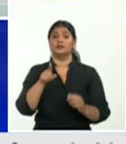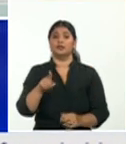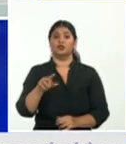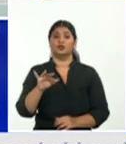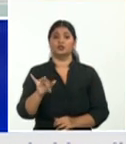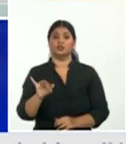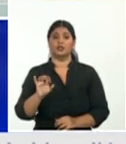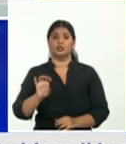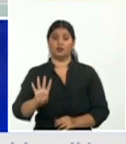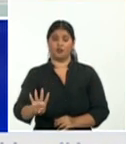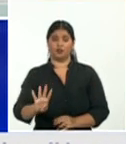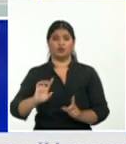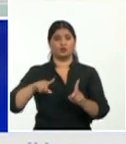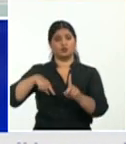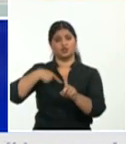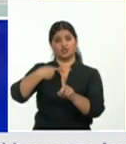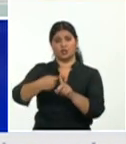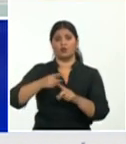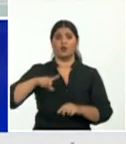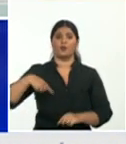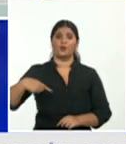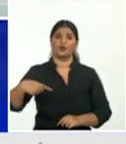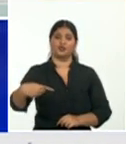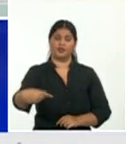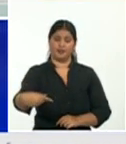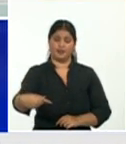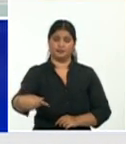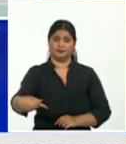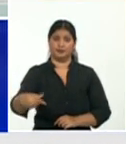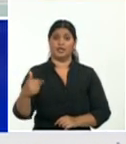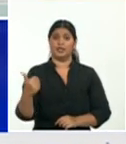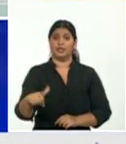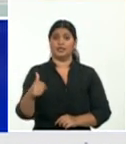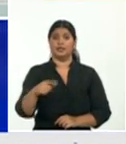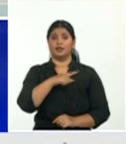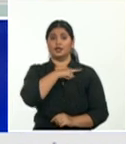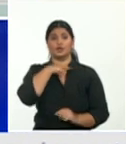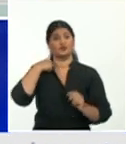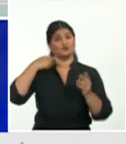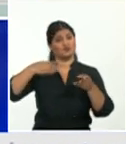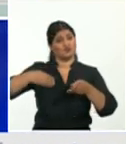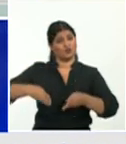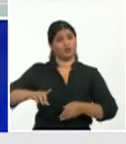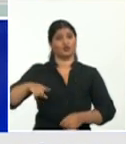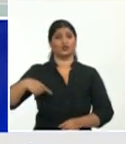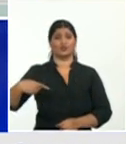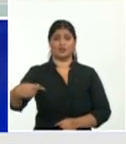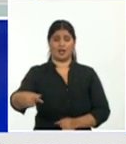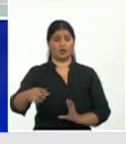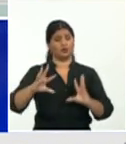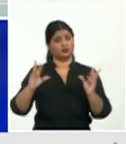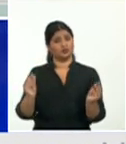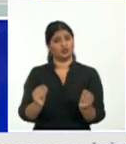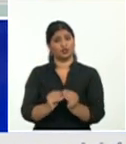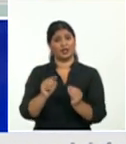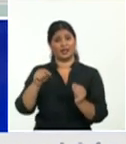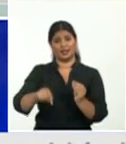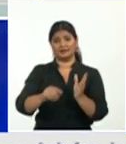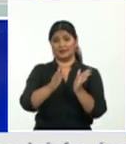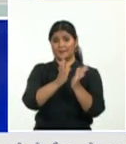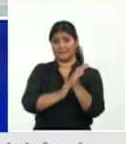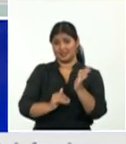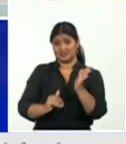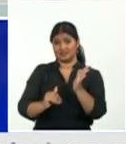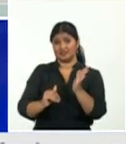1.174 casos por día y 10 fallecidos diarios. Estamos hablando de un acumulado en este mes, en los